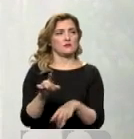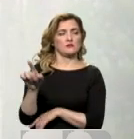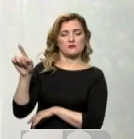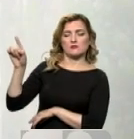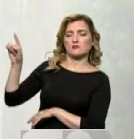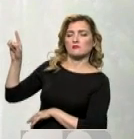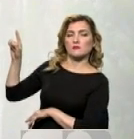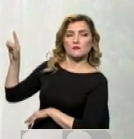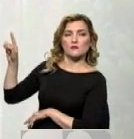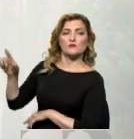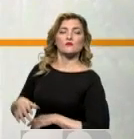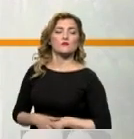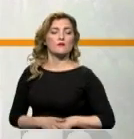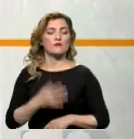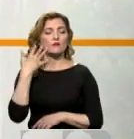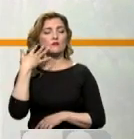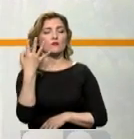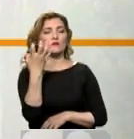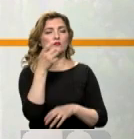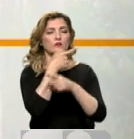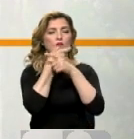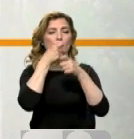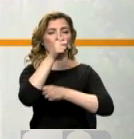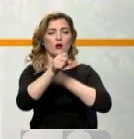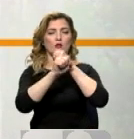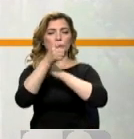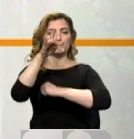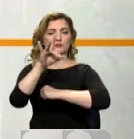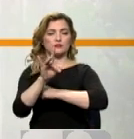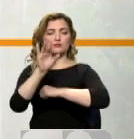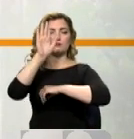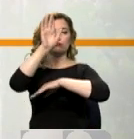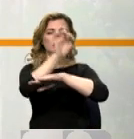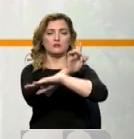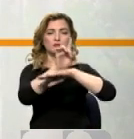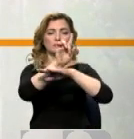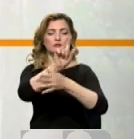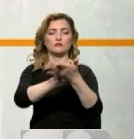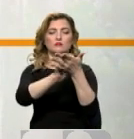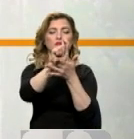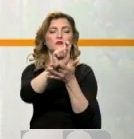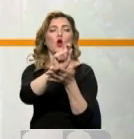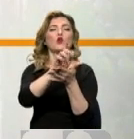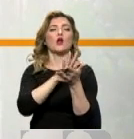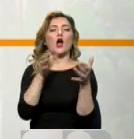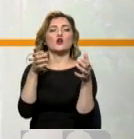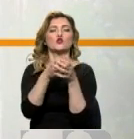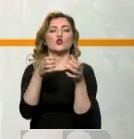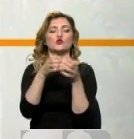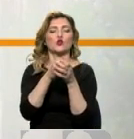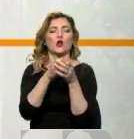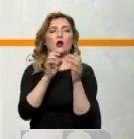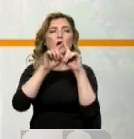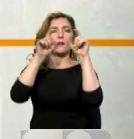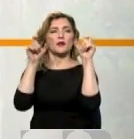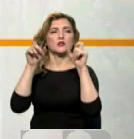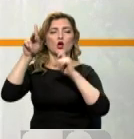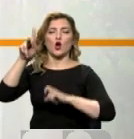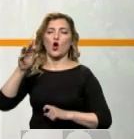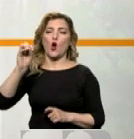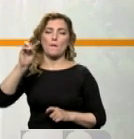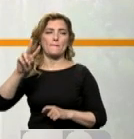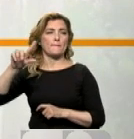clip el 14 de marzo de 2018 su directiva firmó un contrato de asociación la empresa con el management